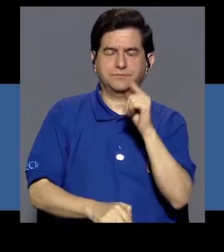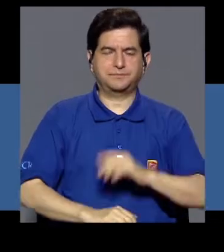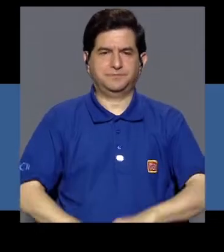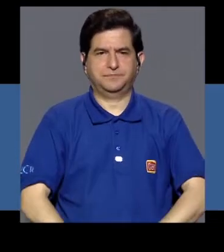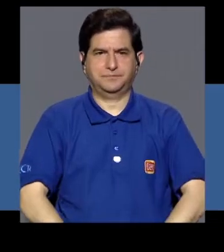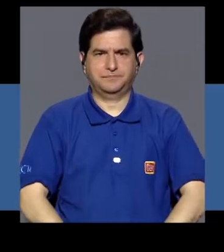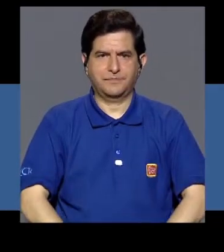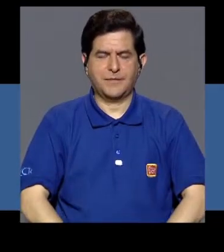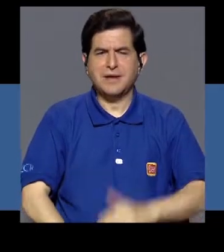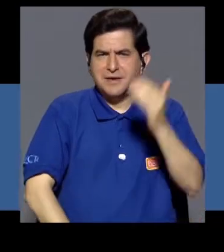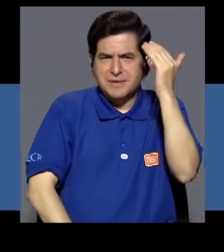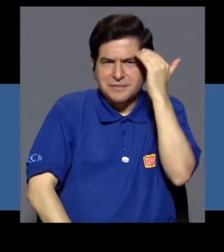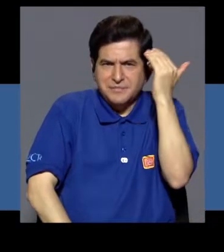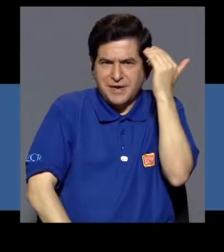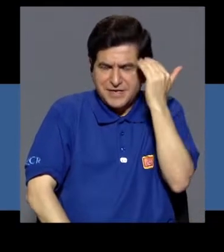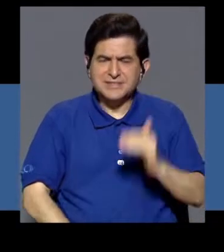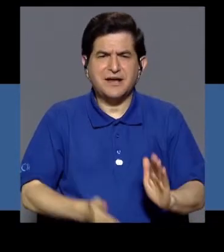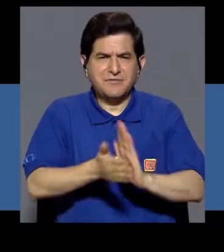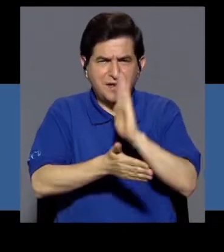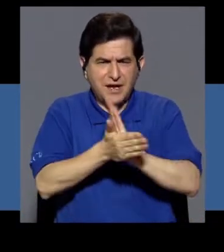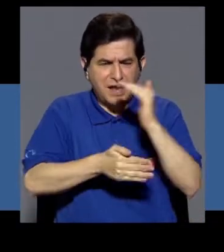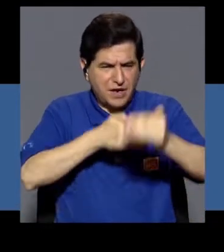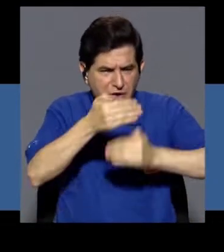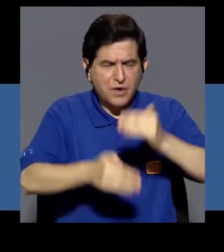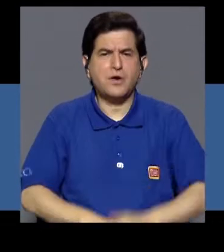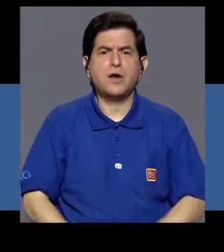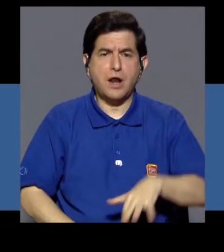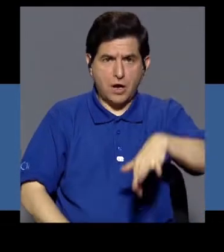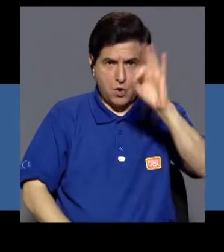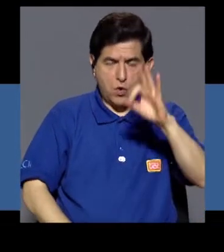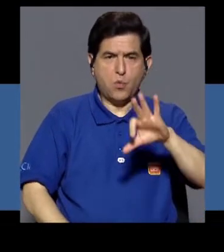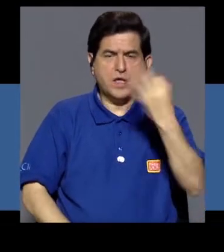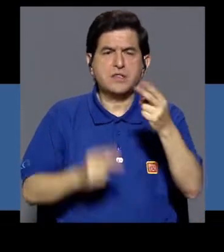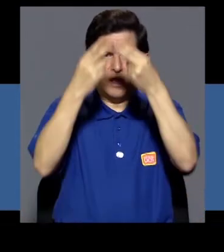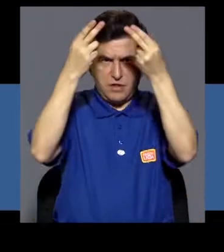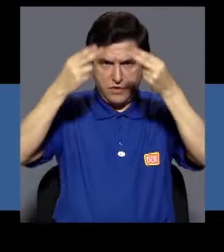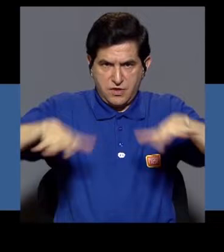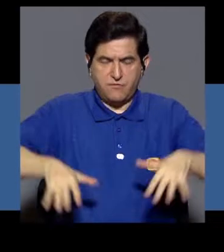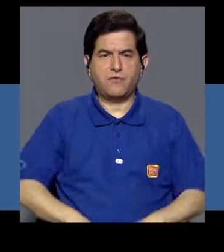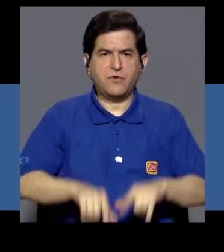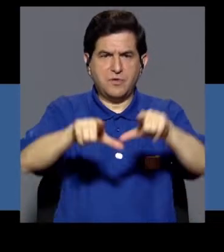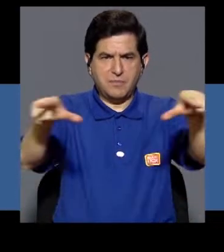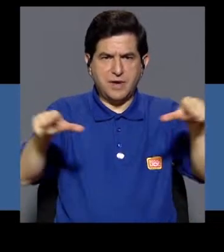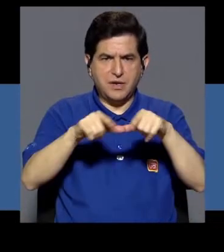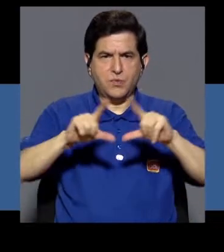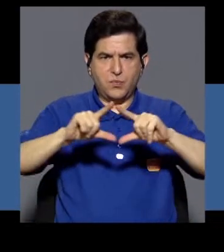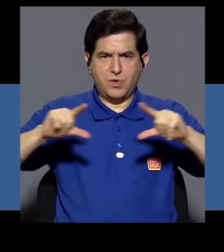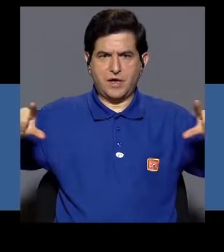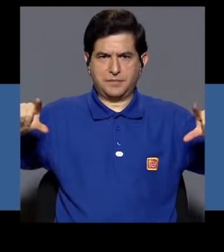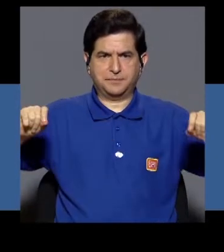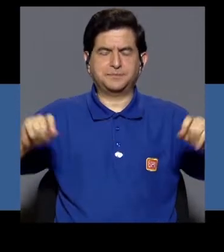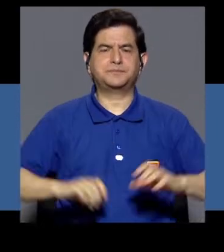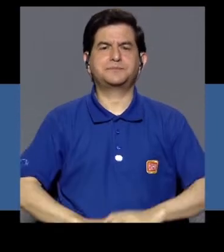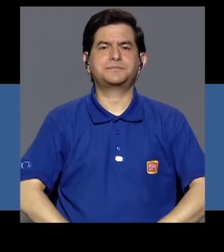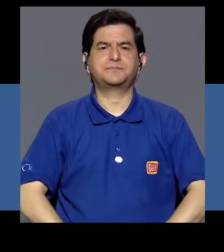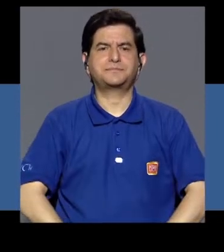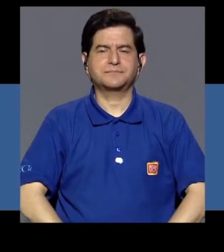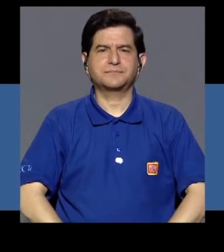pueden ser de utilidad. Para conocer más acerca de este protocolo, lo puede encontrar de manera digital en la